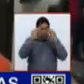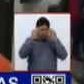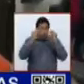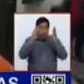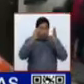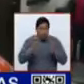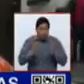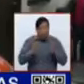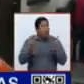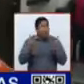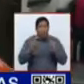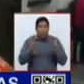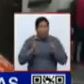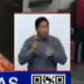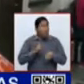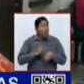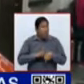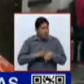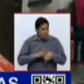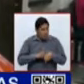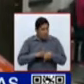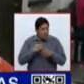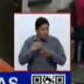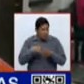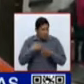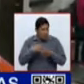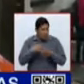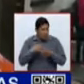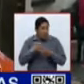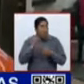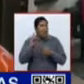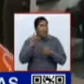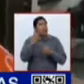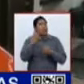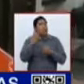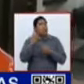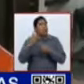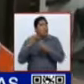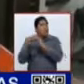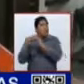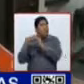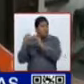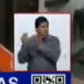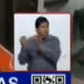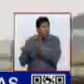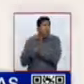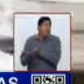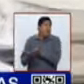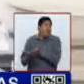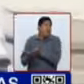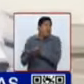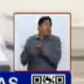no corresponde cuando la actividad educativa se desarrolla solamente en las unidades educativas.